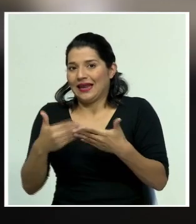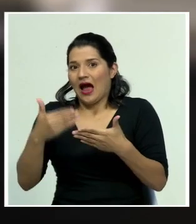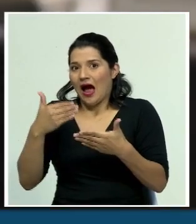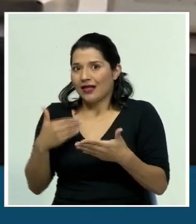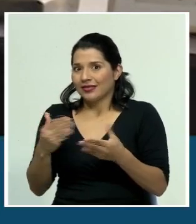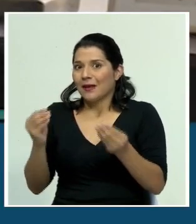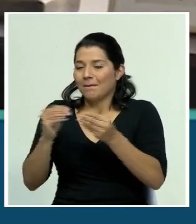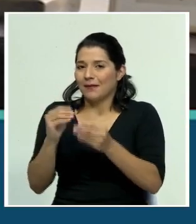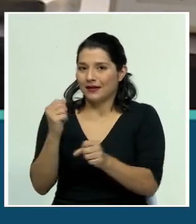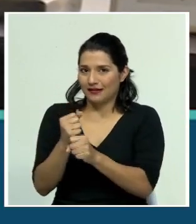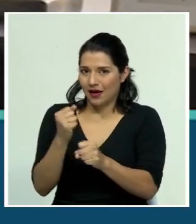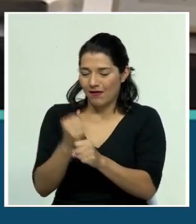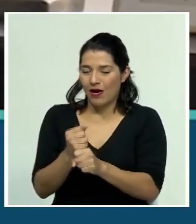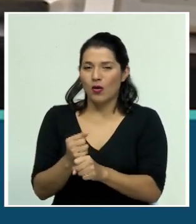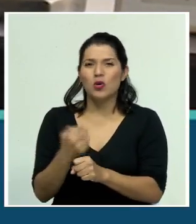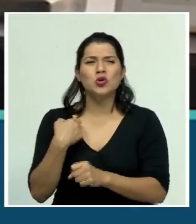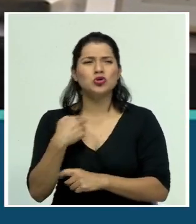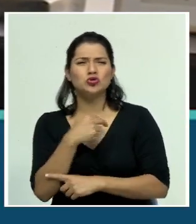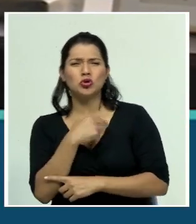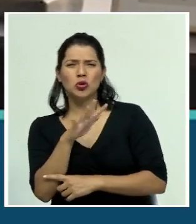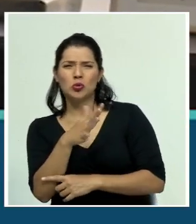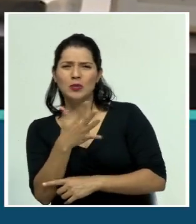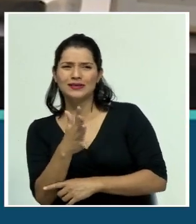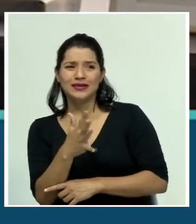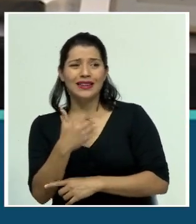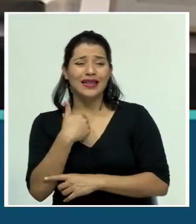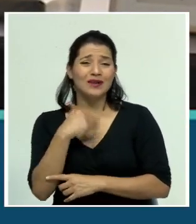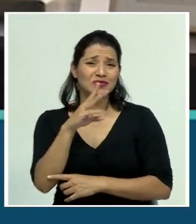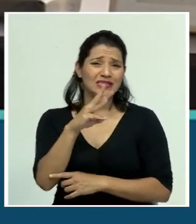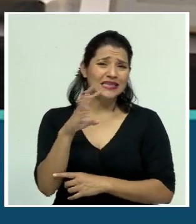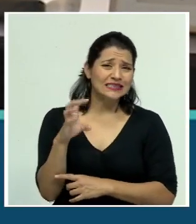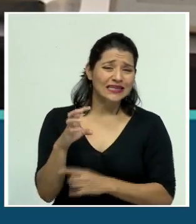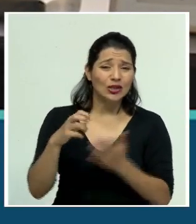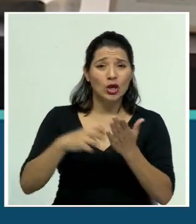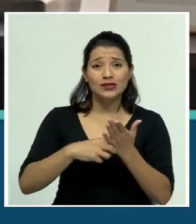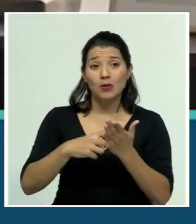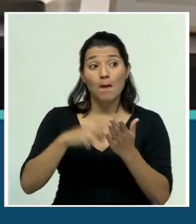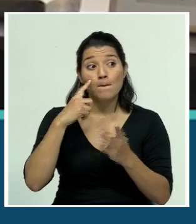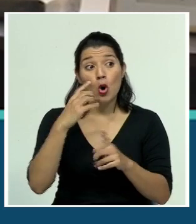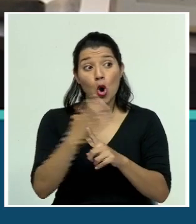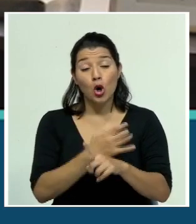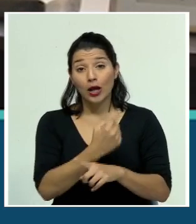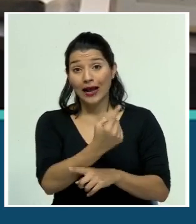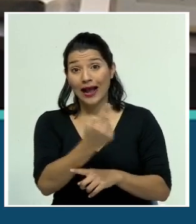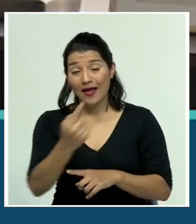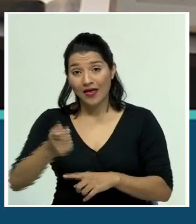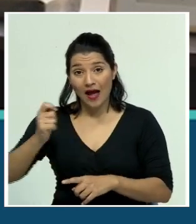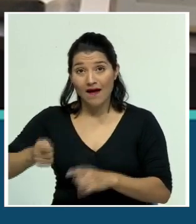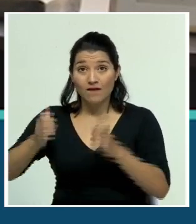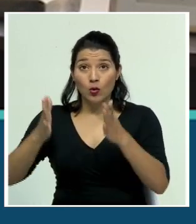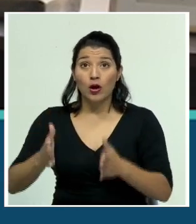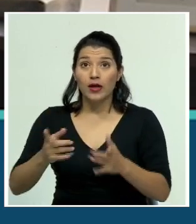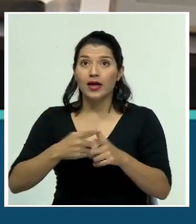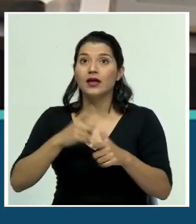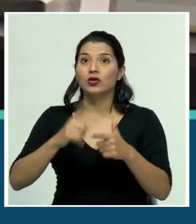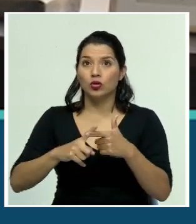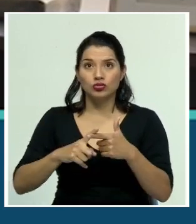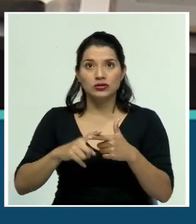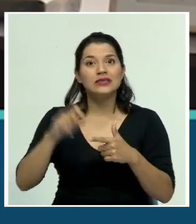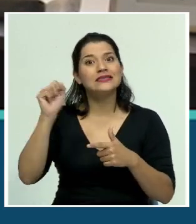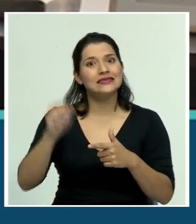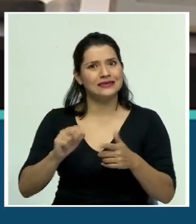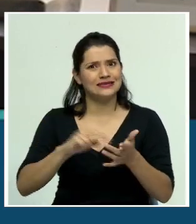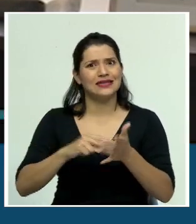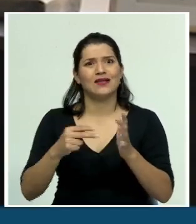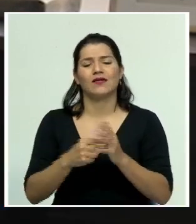Tenemos un circulante que ronda los 600 a más expedientes por cada una de nosotras, ¿verdad? Entonces sí, eso sí implica una carga